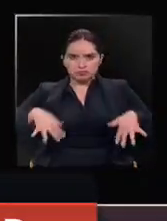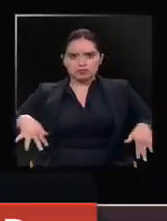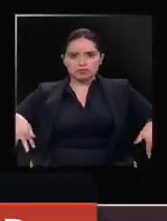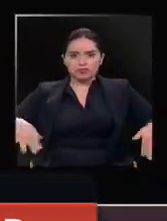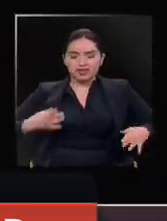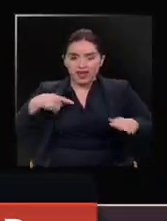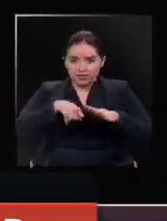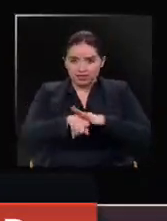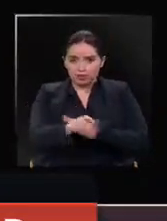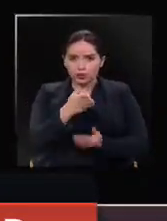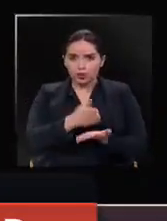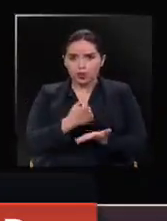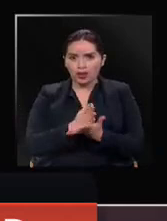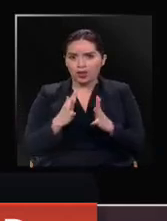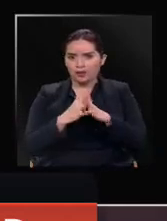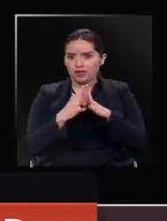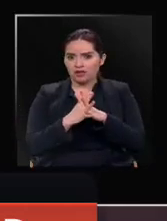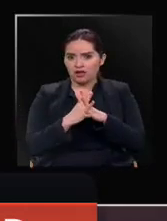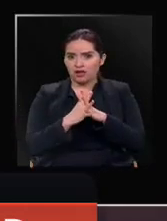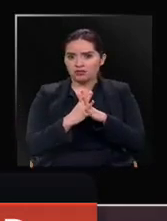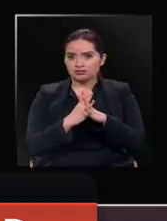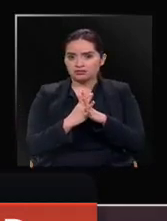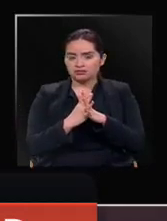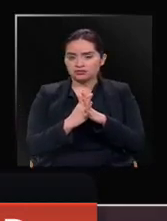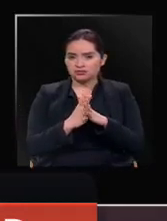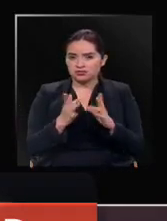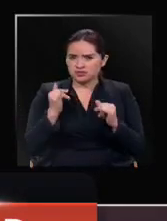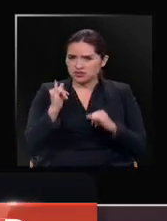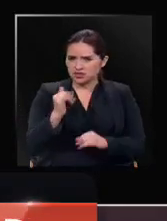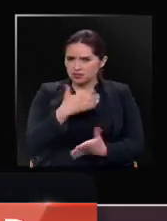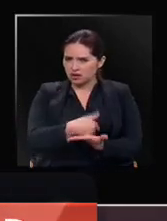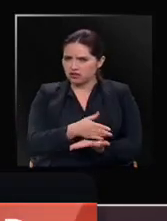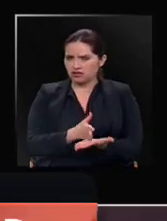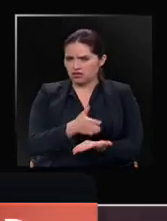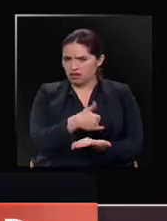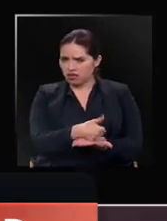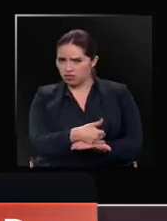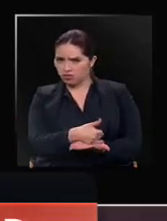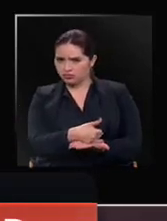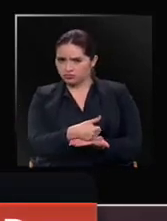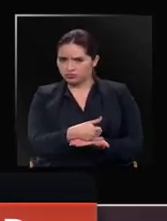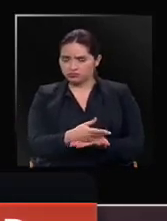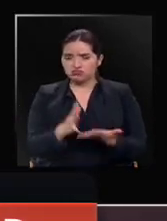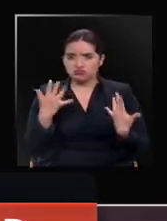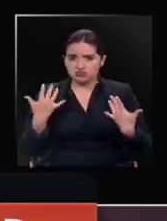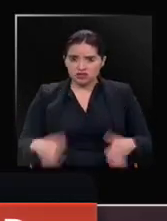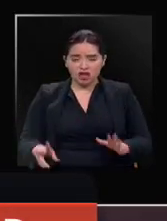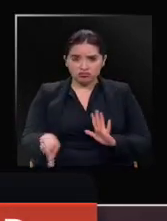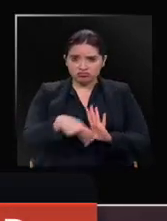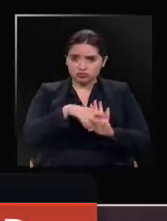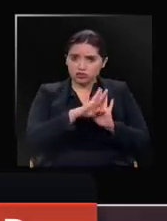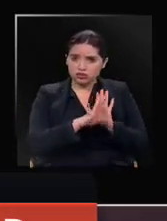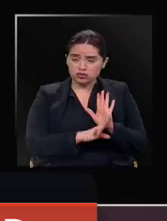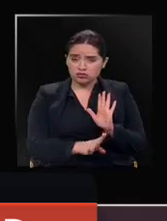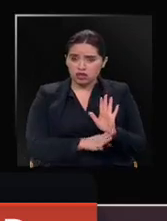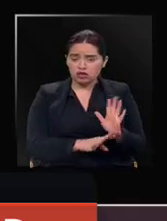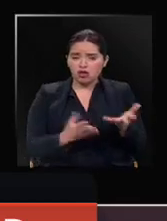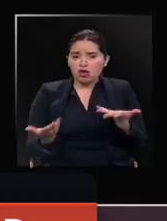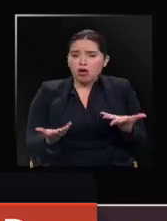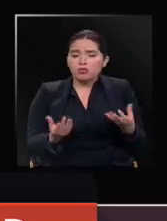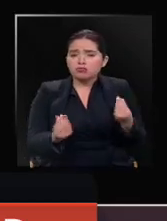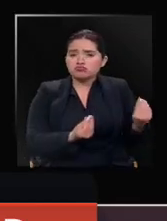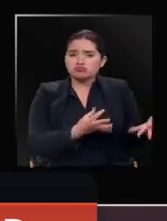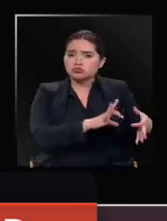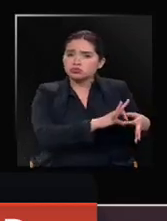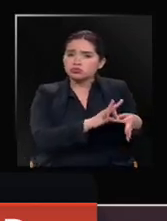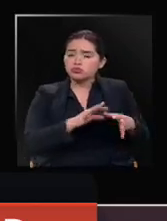hacia adentro de la escuela militar. Si esto está planificado, si esto ya está normado, la verdad es que como han ido sucediendo las